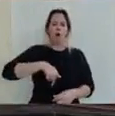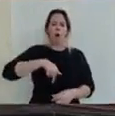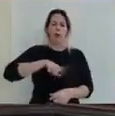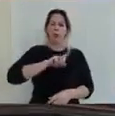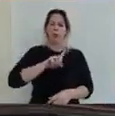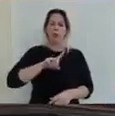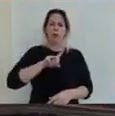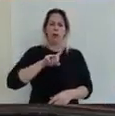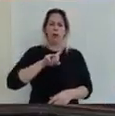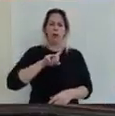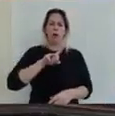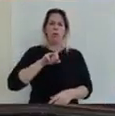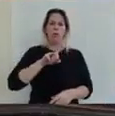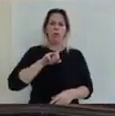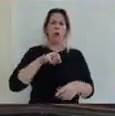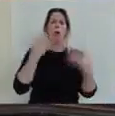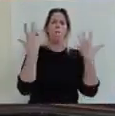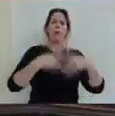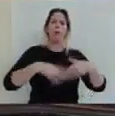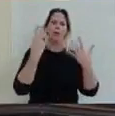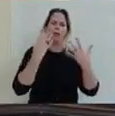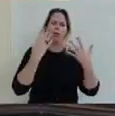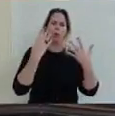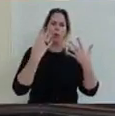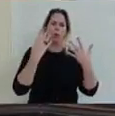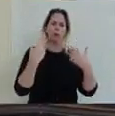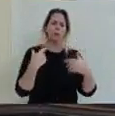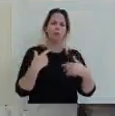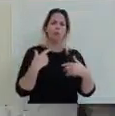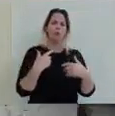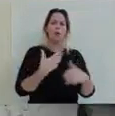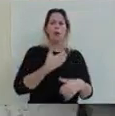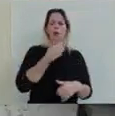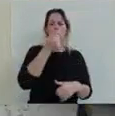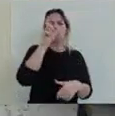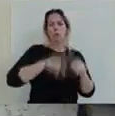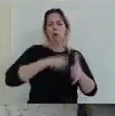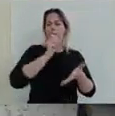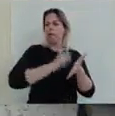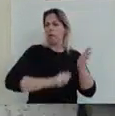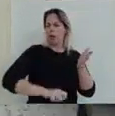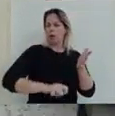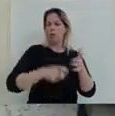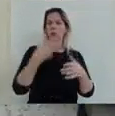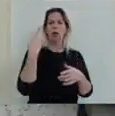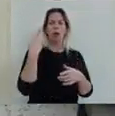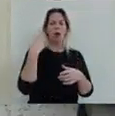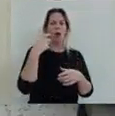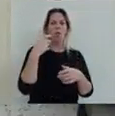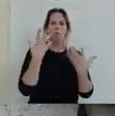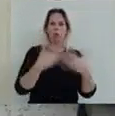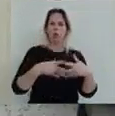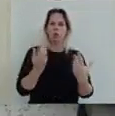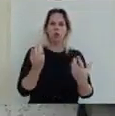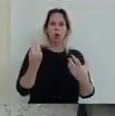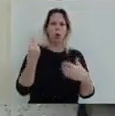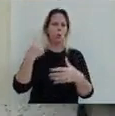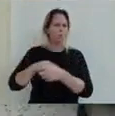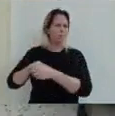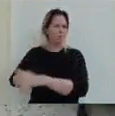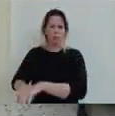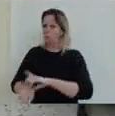un proyecto, porque es un proyecto que tiene 6 firmas, es acompañado por 6 firmas, pase archivo en este